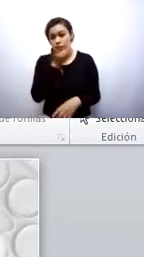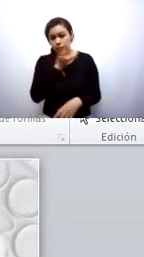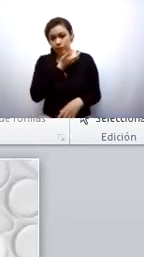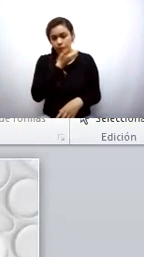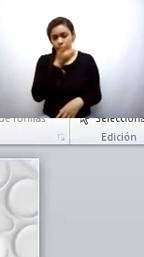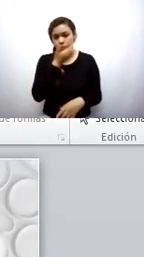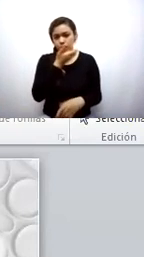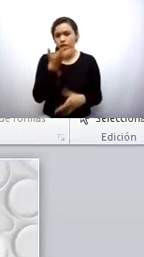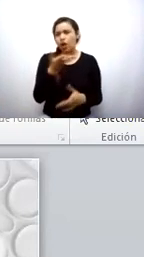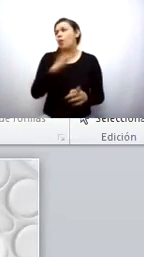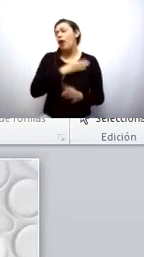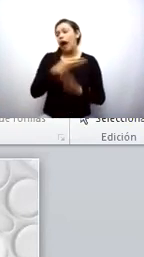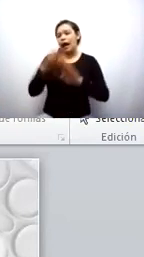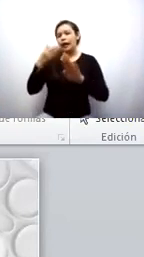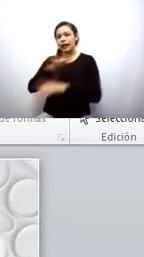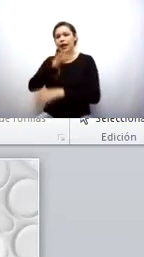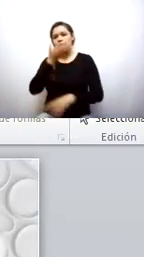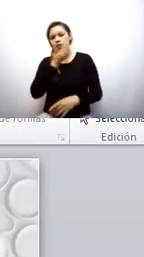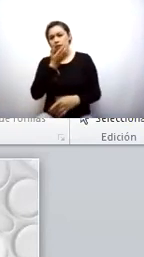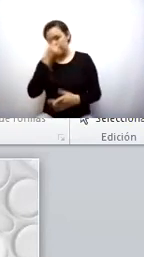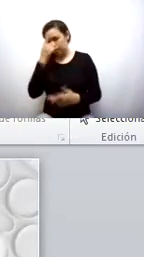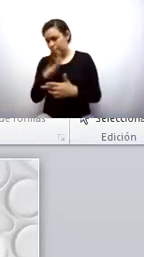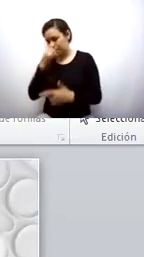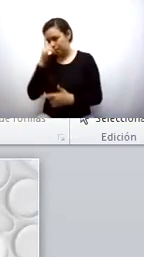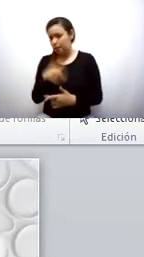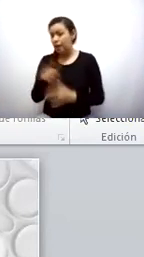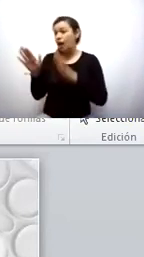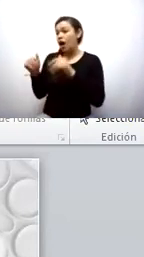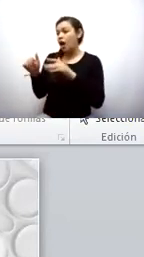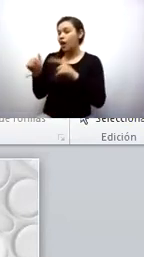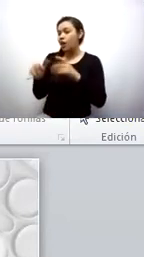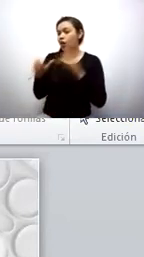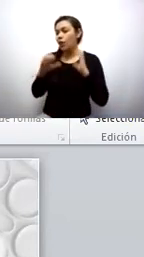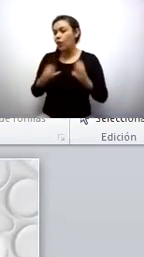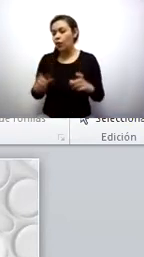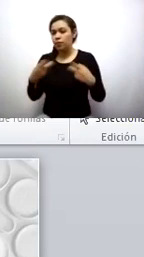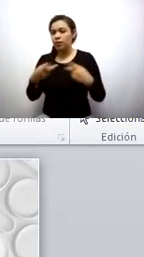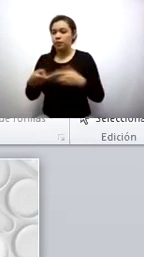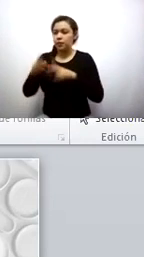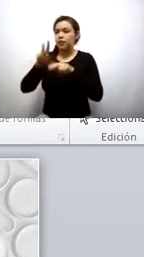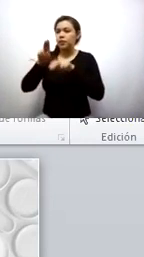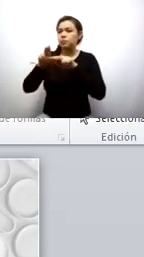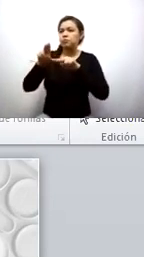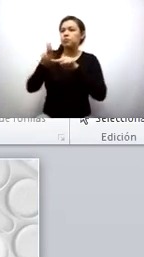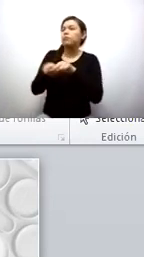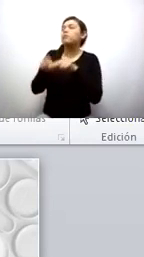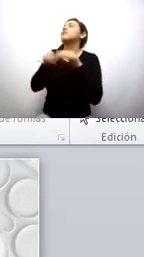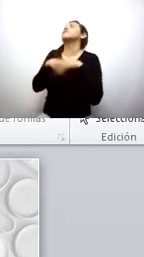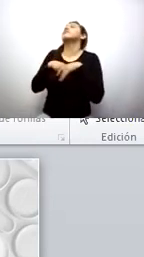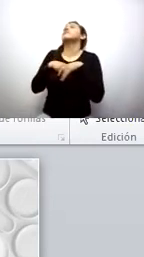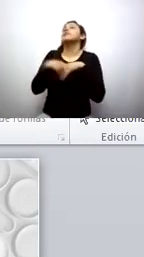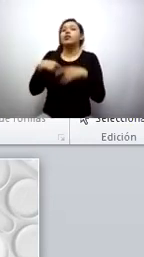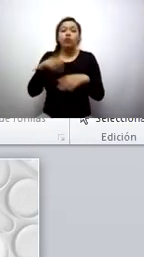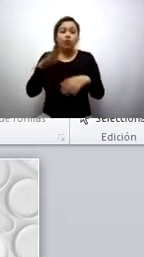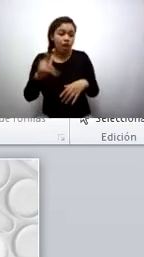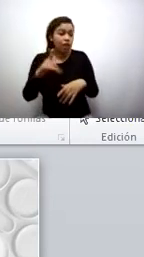vivir. La parte de poder despedirnos, aunque sea físicamente, de nuestro ser querido, ¿no? Ahora, hasta esto